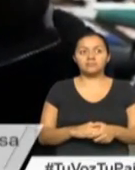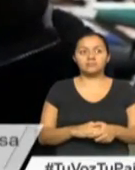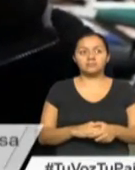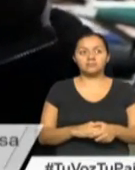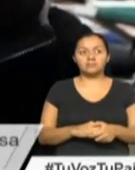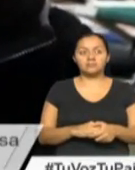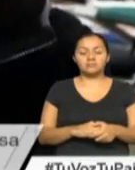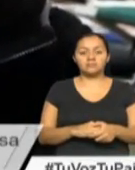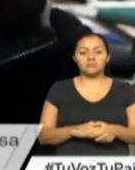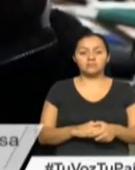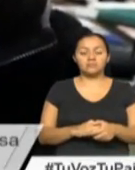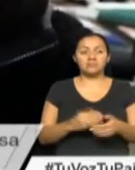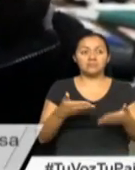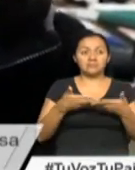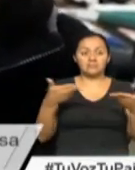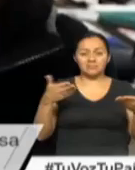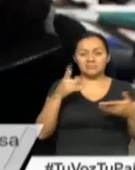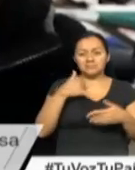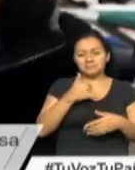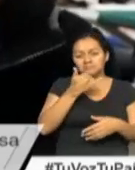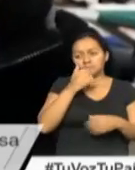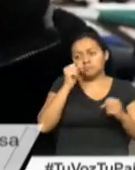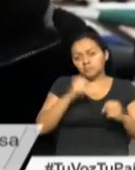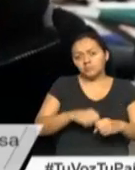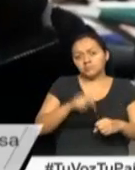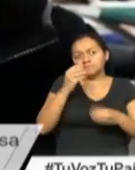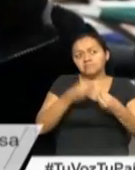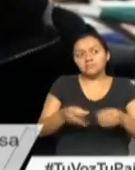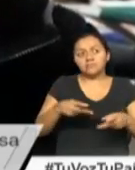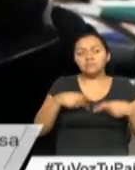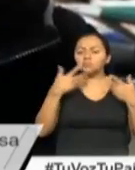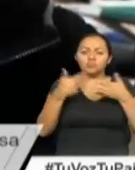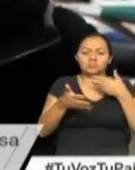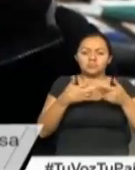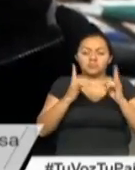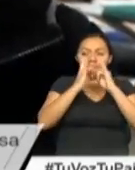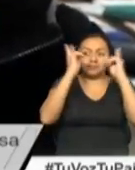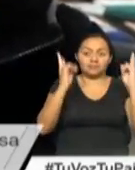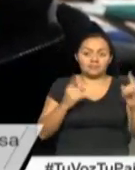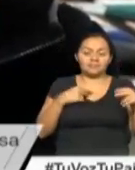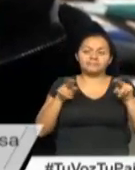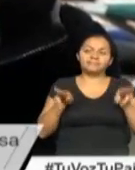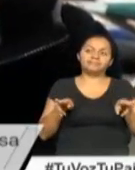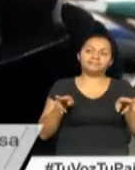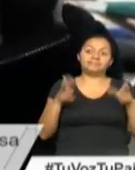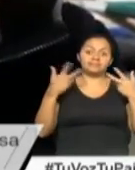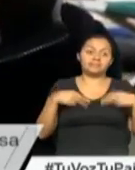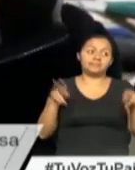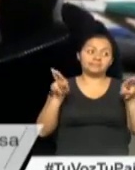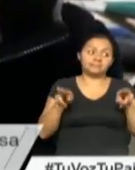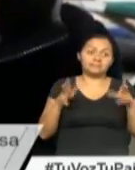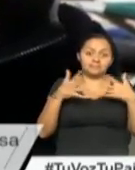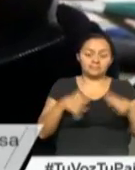Y muchas cosas muy, muy malas podrían pasar. Así que venimos a un albergue porque no tenemos dónde más ir.